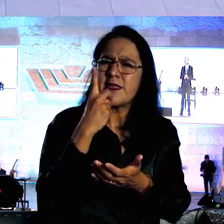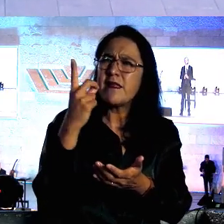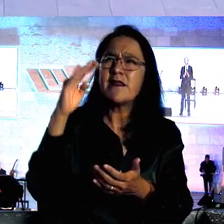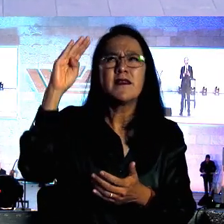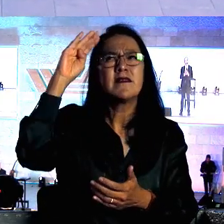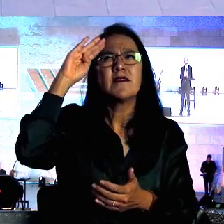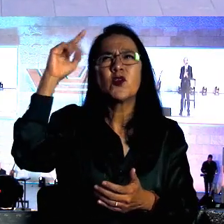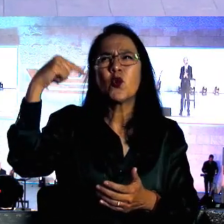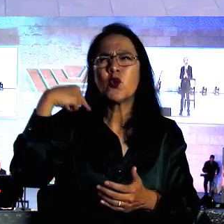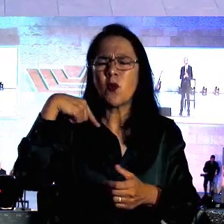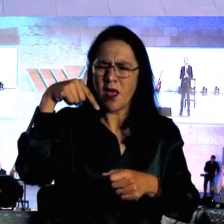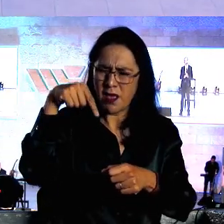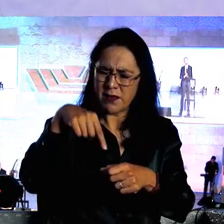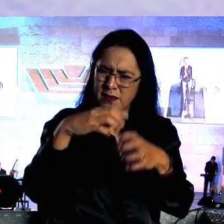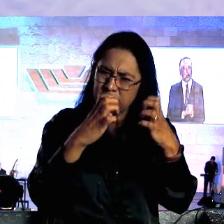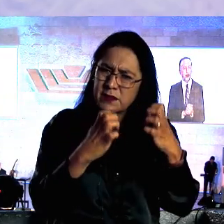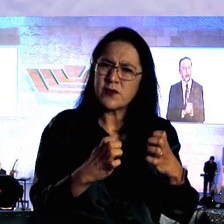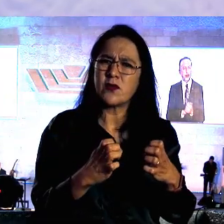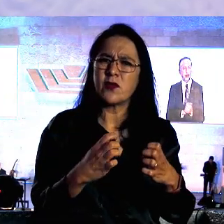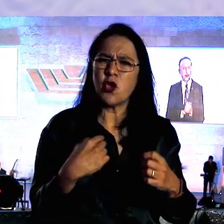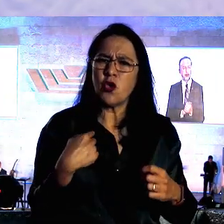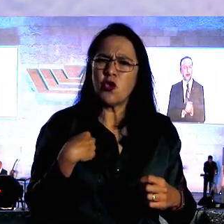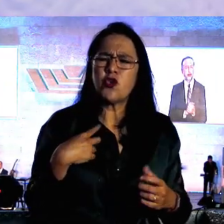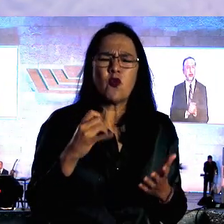hoy quiero tomar decisiones y quiero